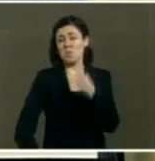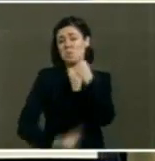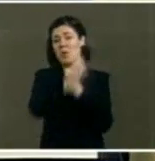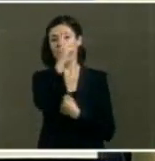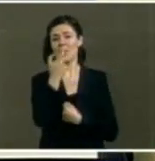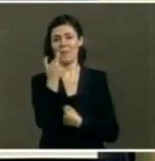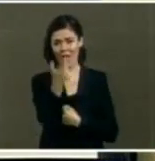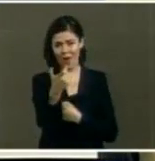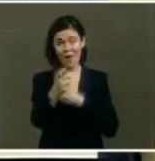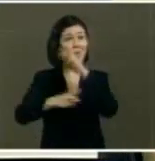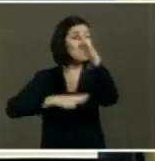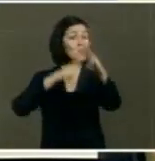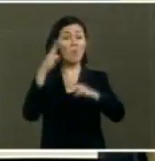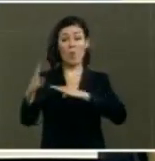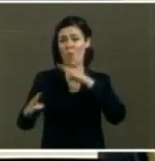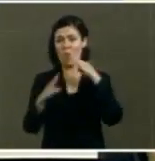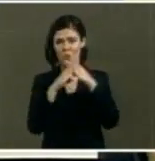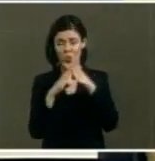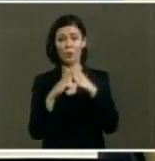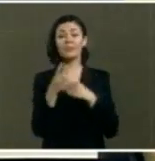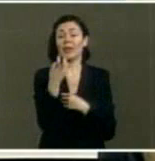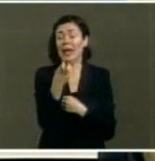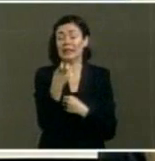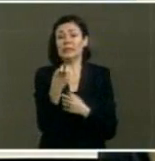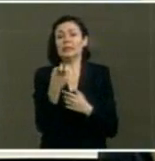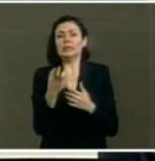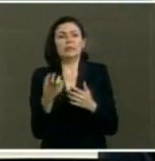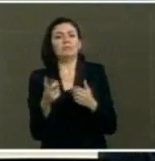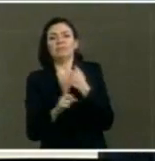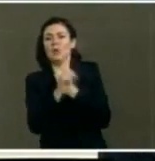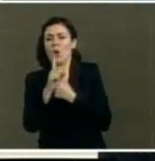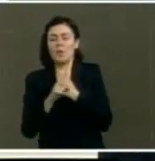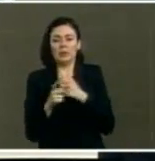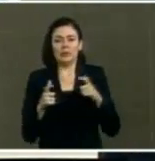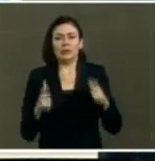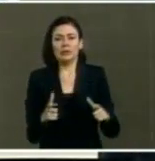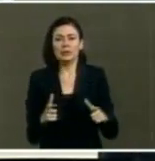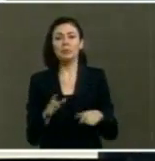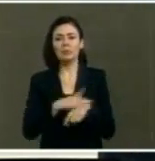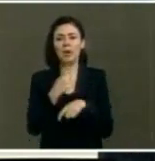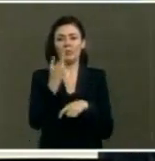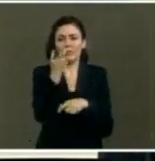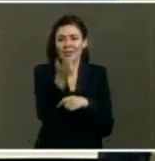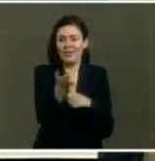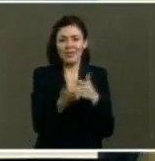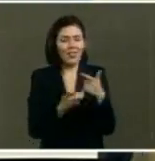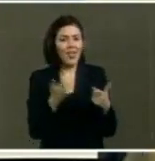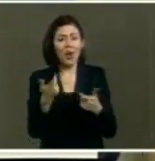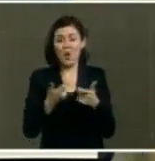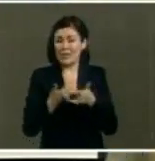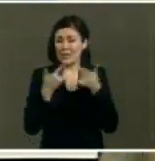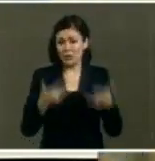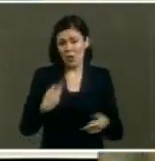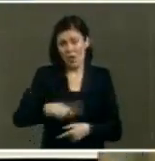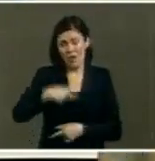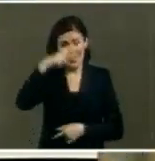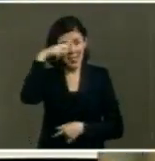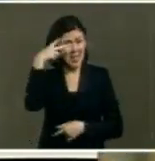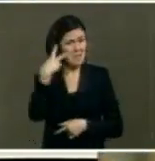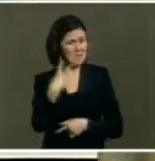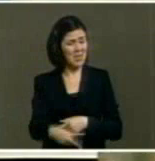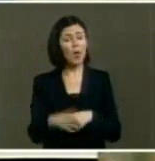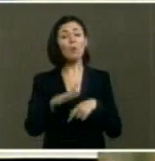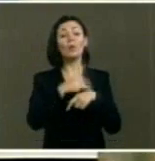marcó una de las recesiones más severas en la historia económica de México, golpeó severamente